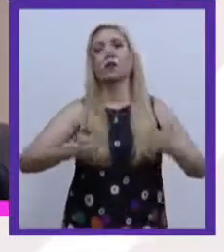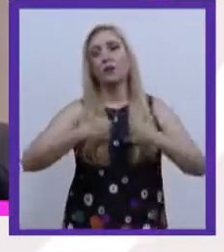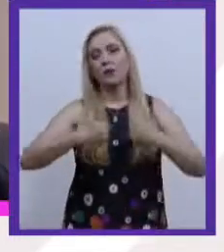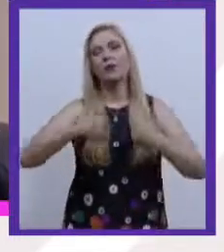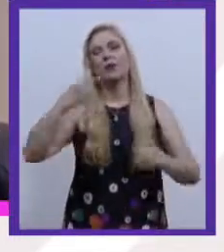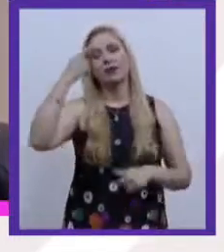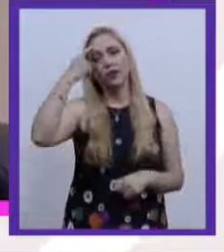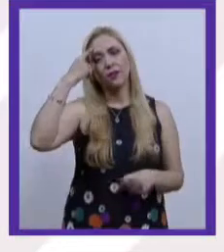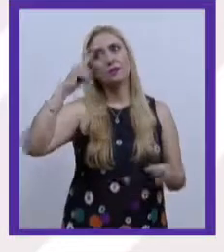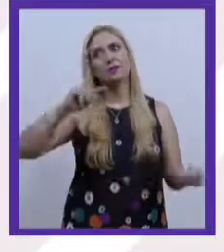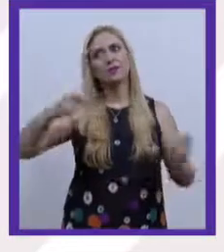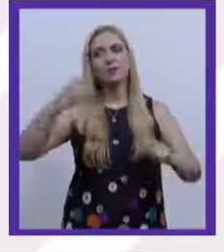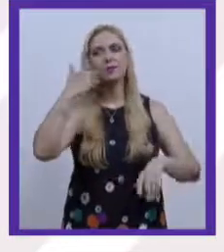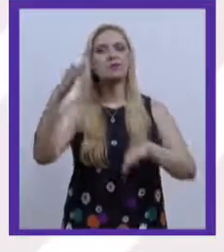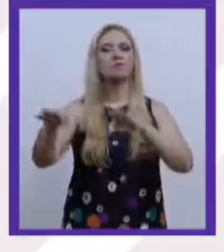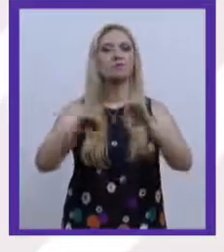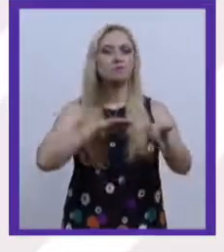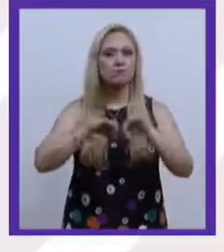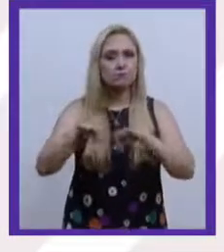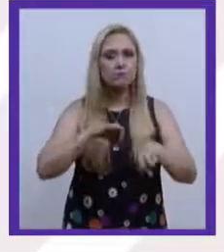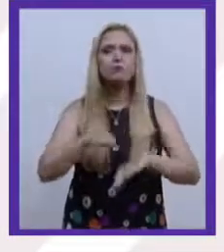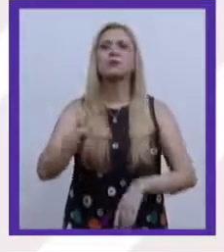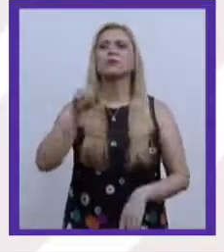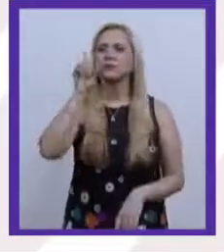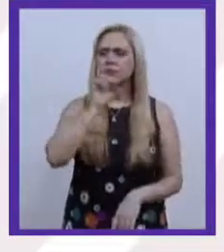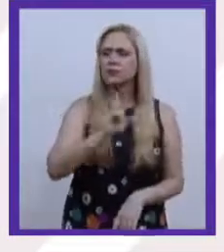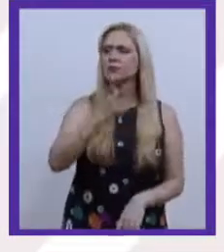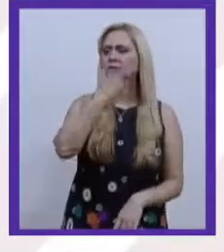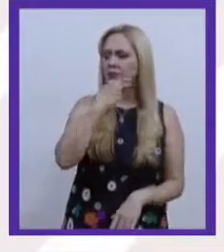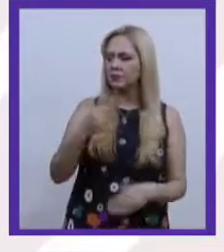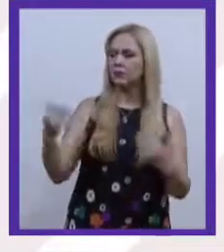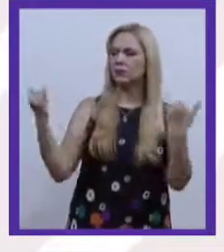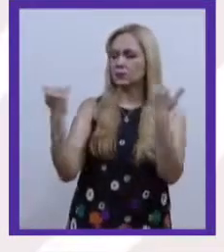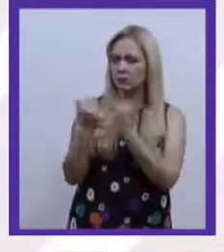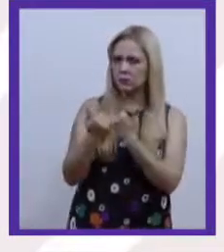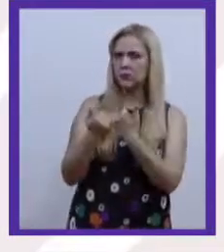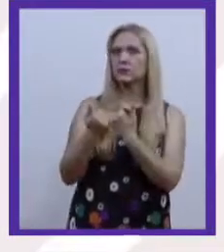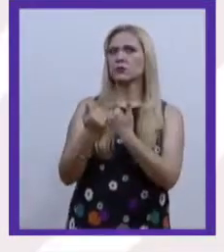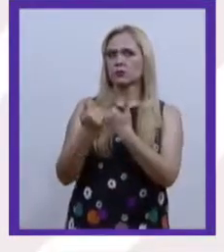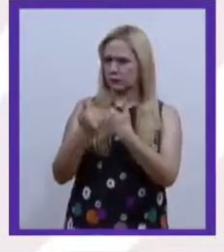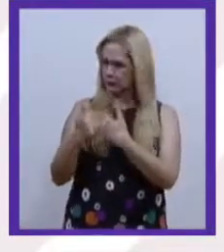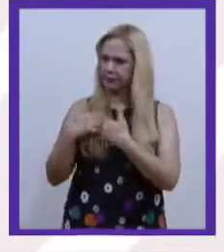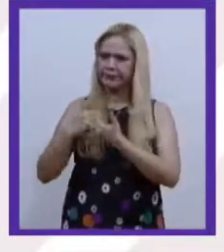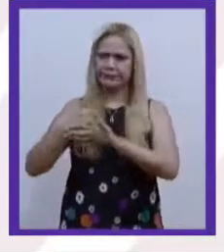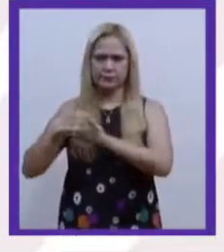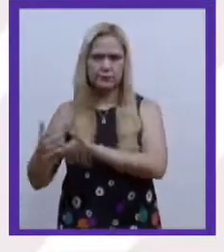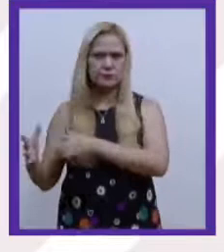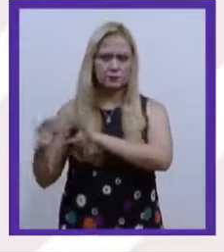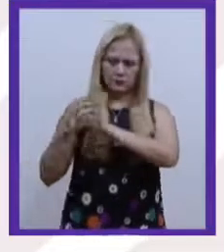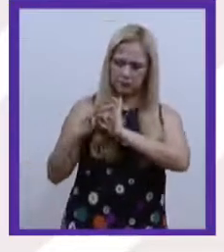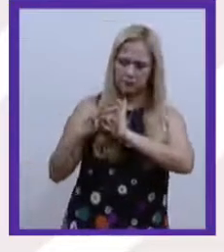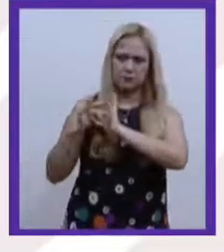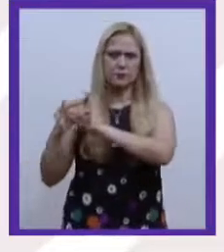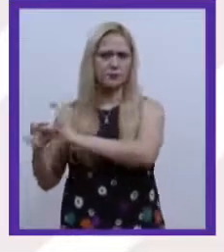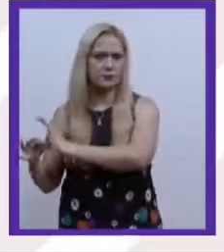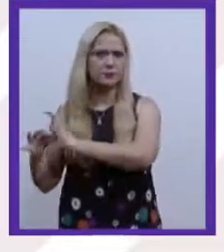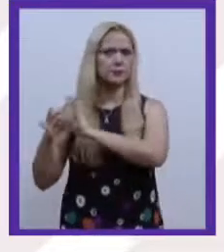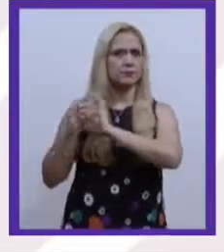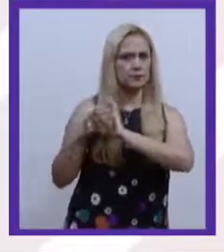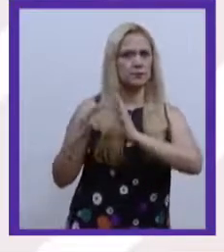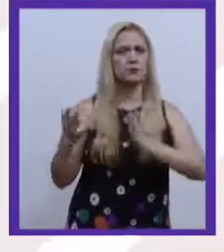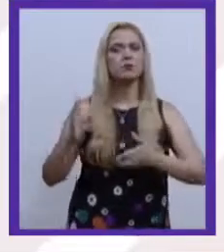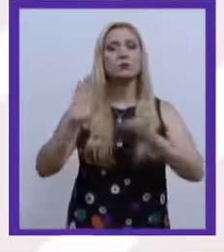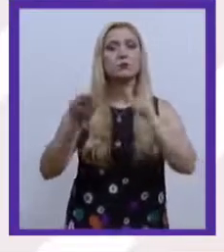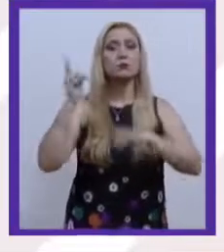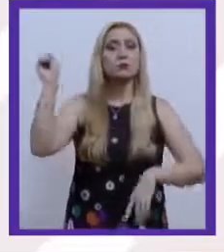esta otra visión de trabajar en masculinidades, entender los nuevos roles que les corresponde a los hombres, incluso en otras partes